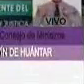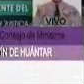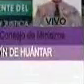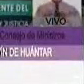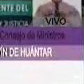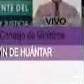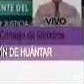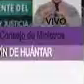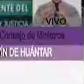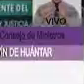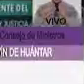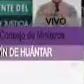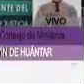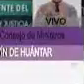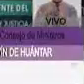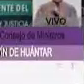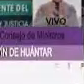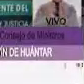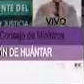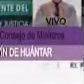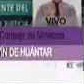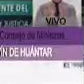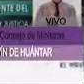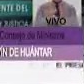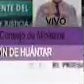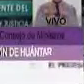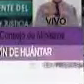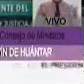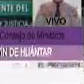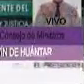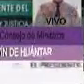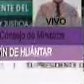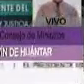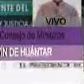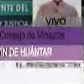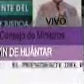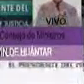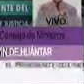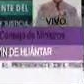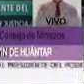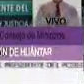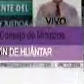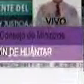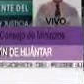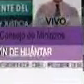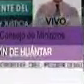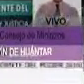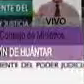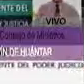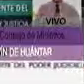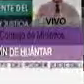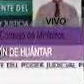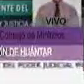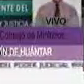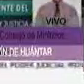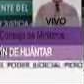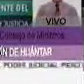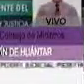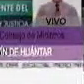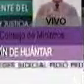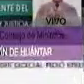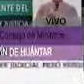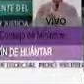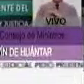recurrir a la Corte Interamericana o a la Comisión Interamericana cuando se han agotado las instancias